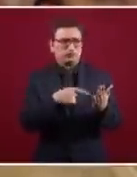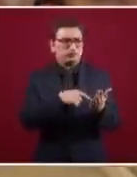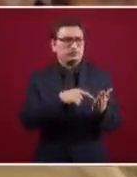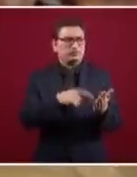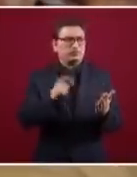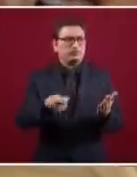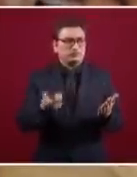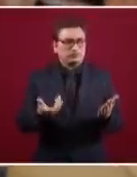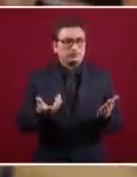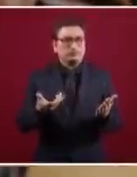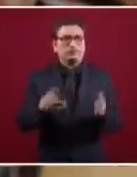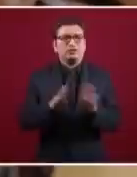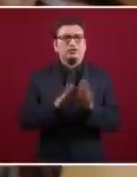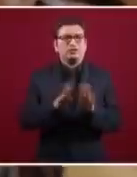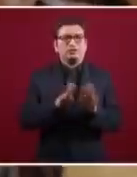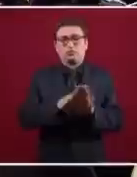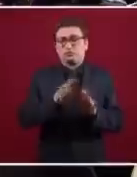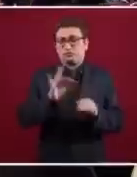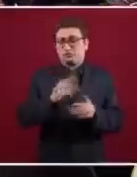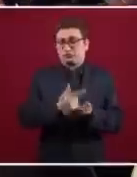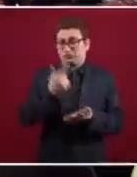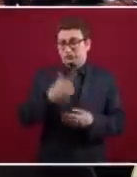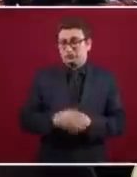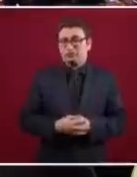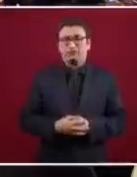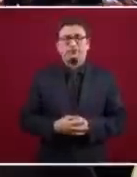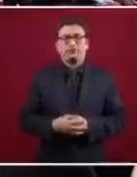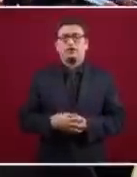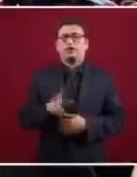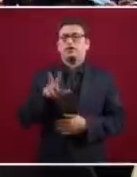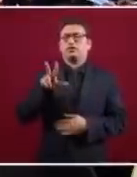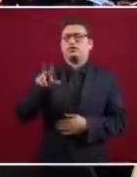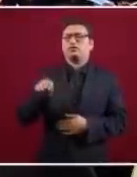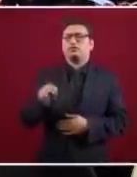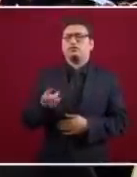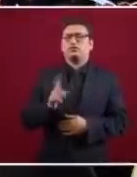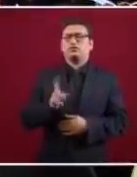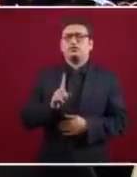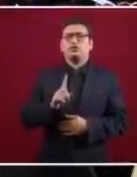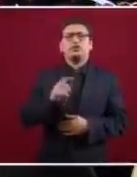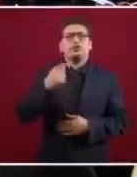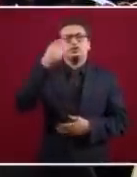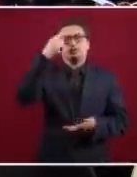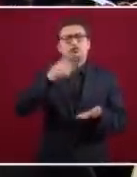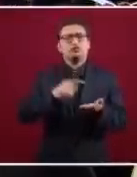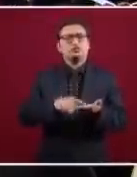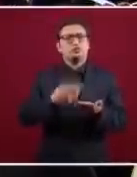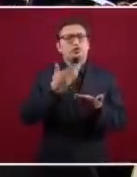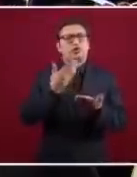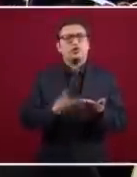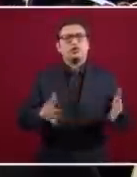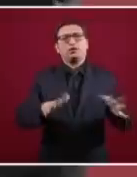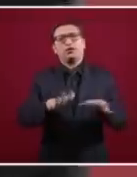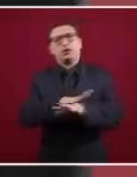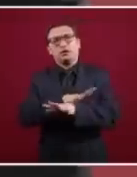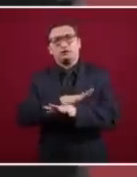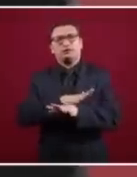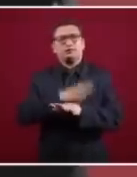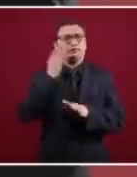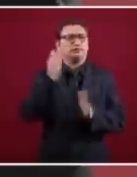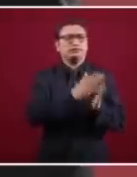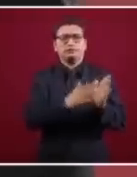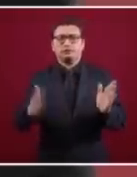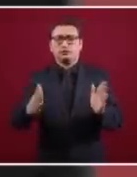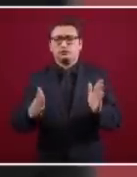de un militar de alto rango no yo creo que tiene que ver con los nuevos tiempos se ve por ejemplo